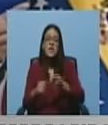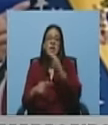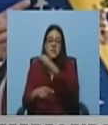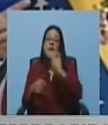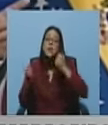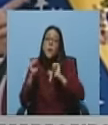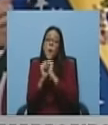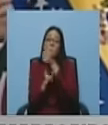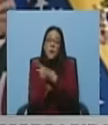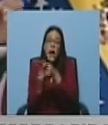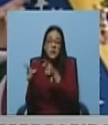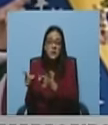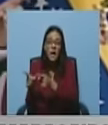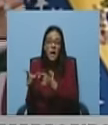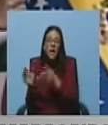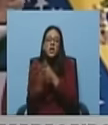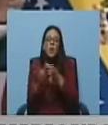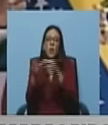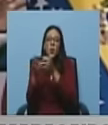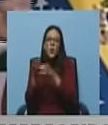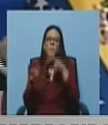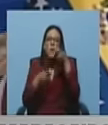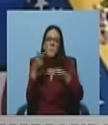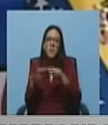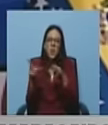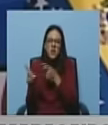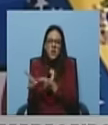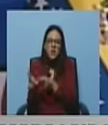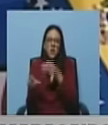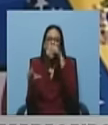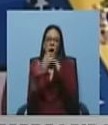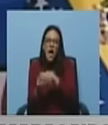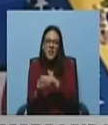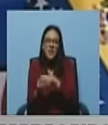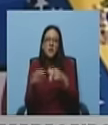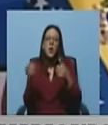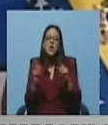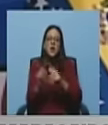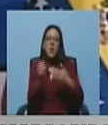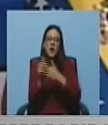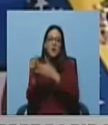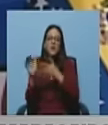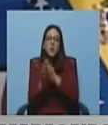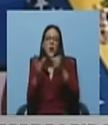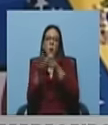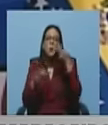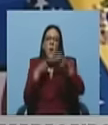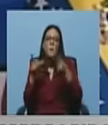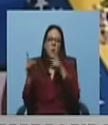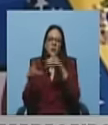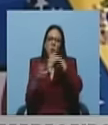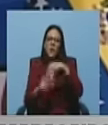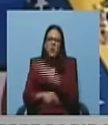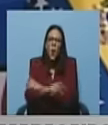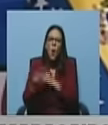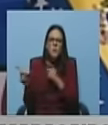ocurriera en un partido político, en dirigentes de partidos políticos de